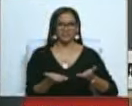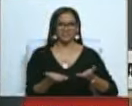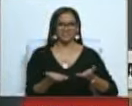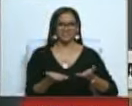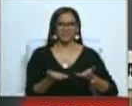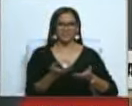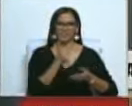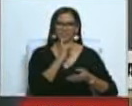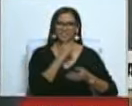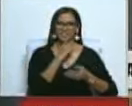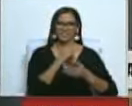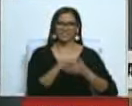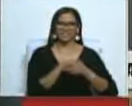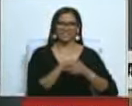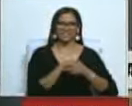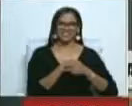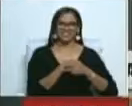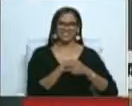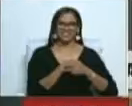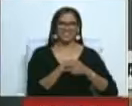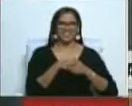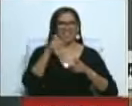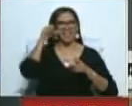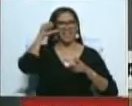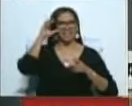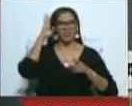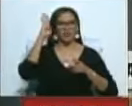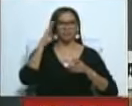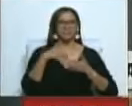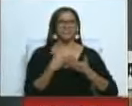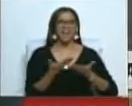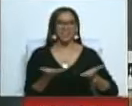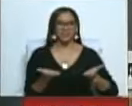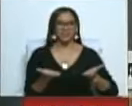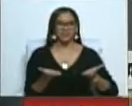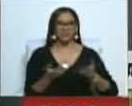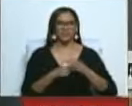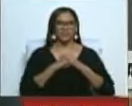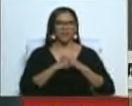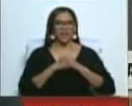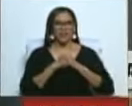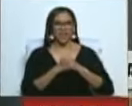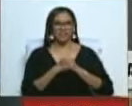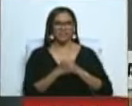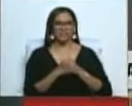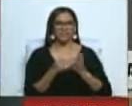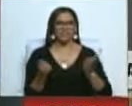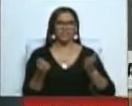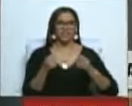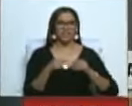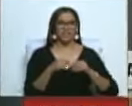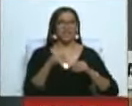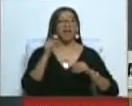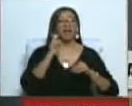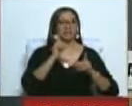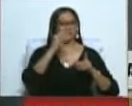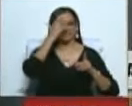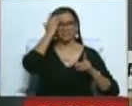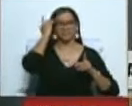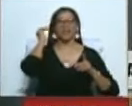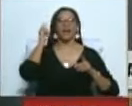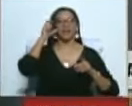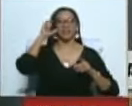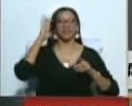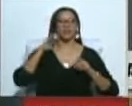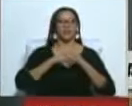¿Cómo fue que te dije? Adiós dado, rogando y con el mazo dando. Entonces él dijo, adiós